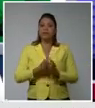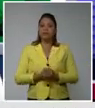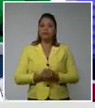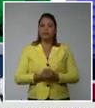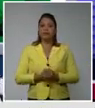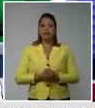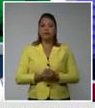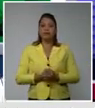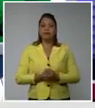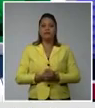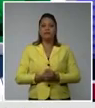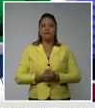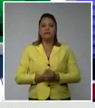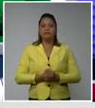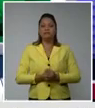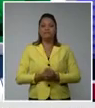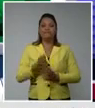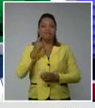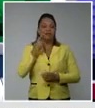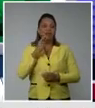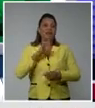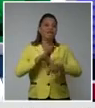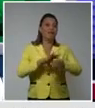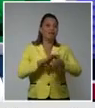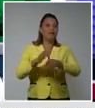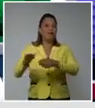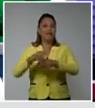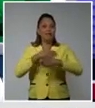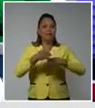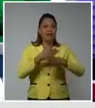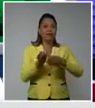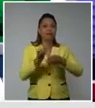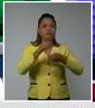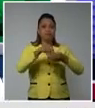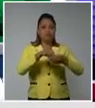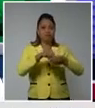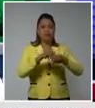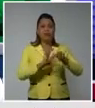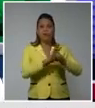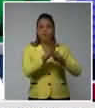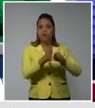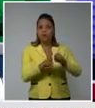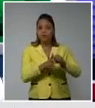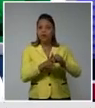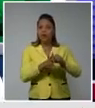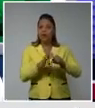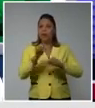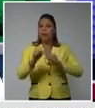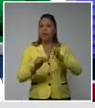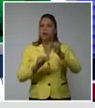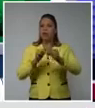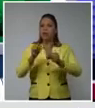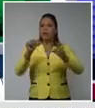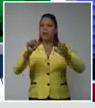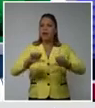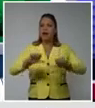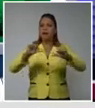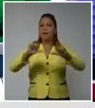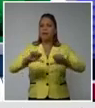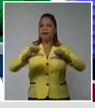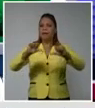de las comorbilidades que padecía, pues fue agravándose progresivamente su cuadro